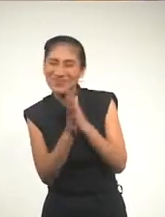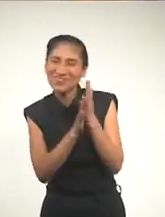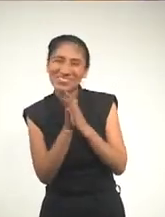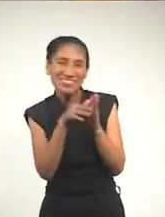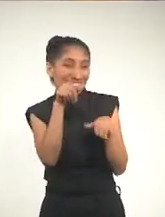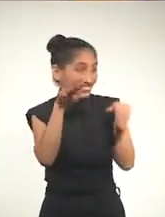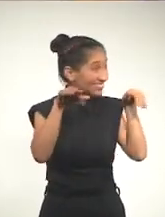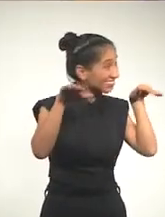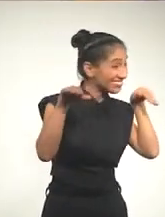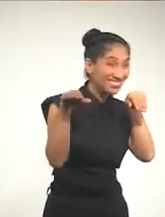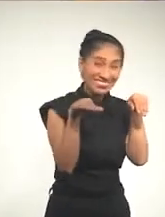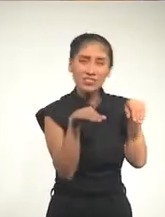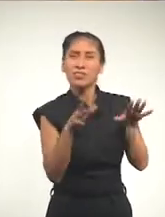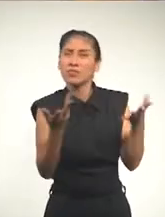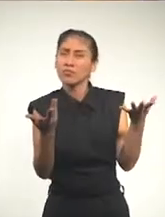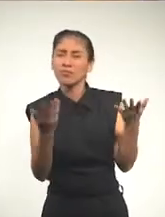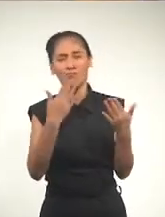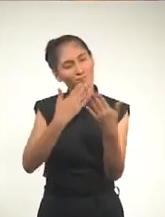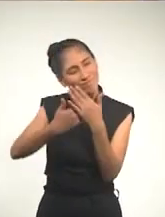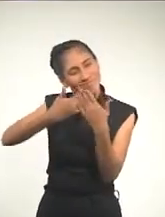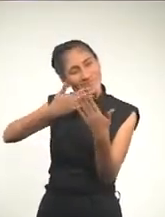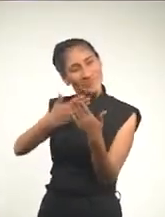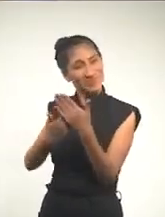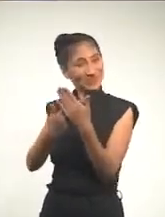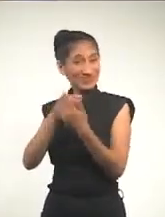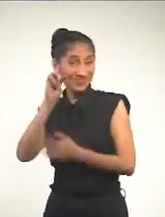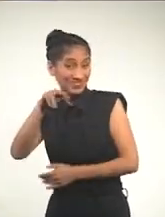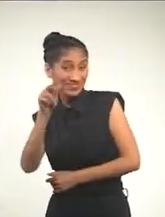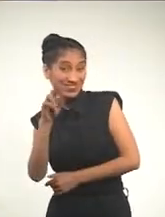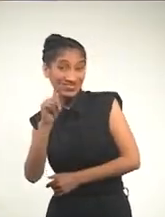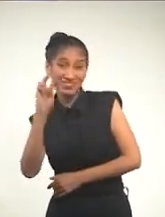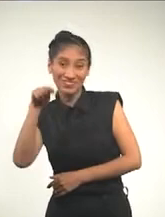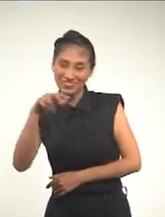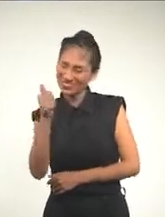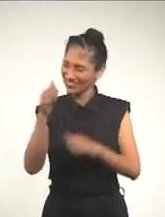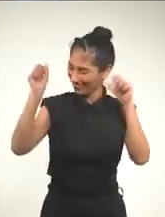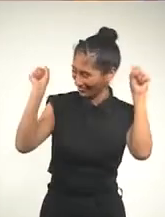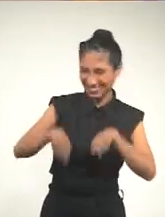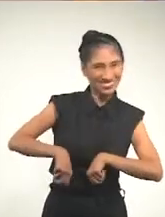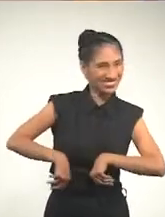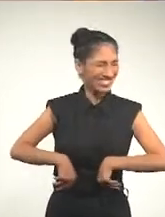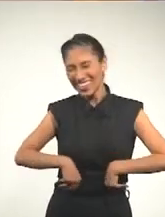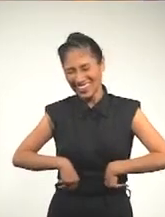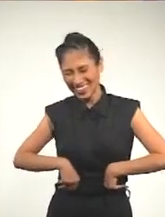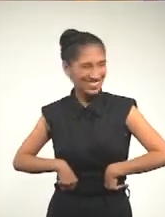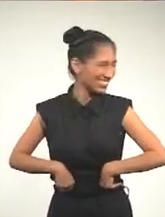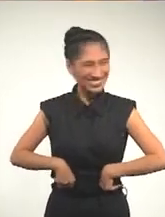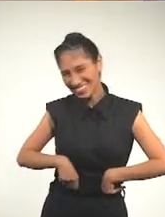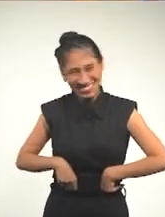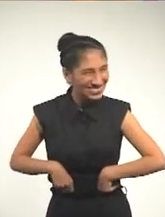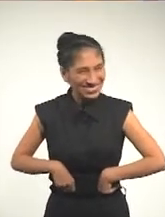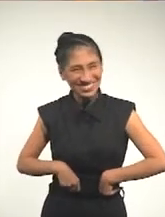¡Me encantaría! Ok, muchas gracias, Martina. ¡Sí!